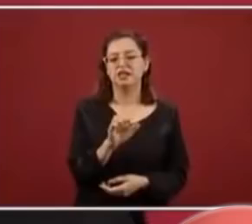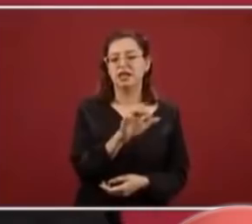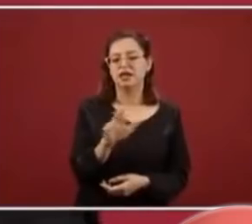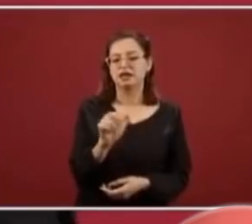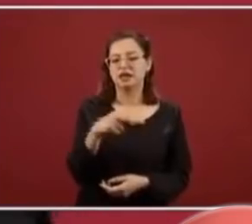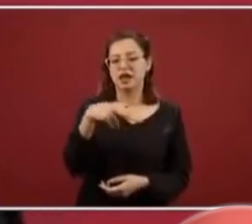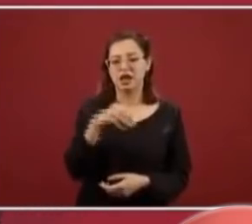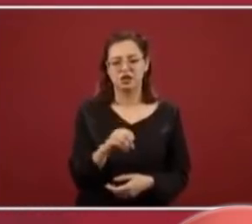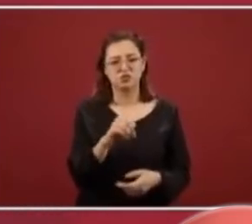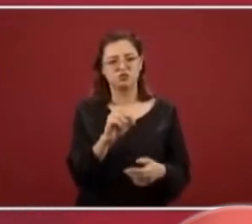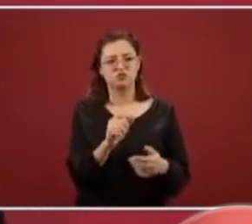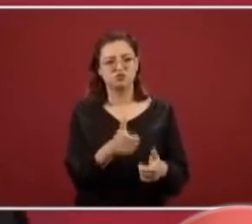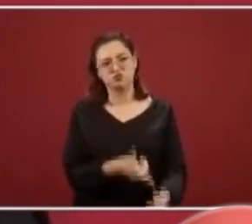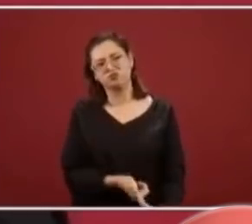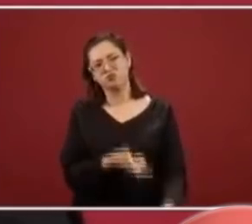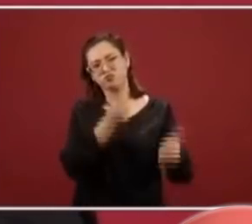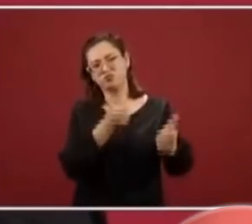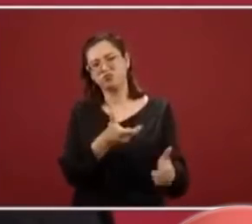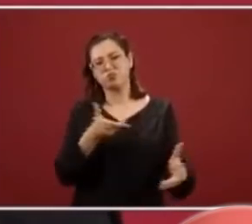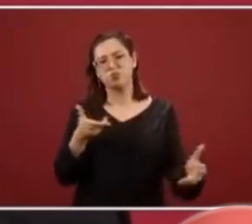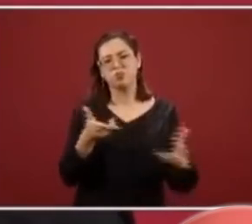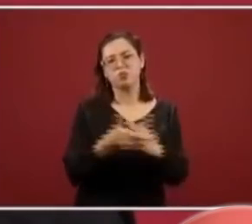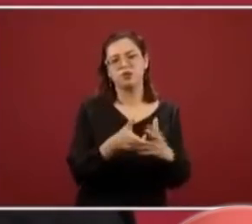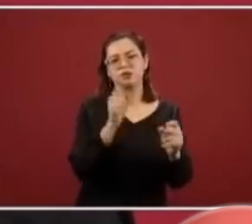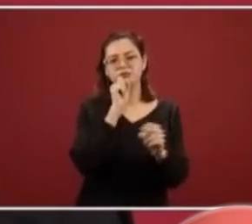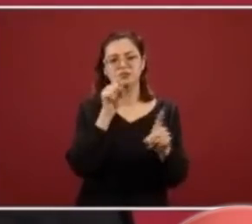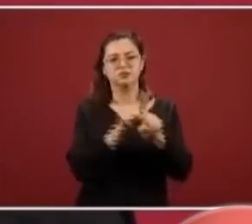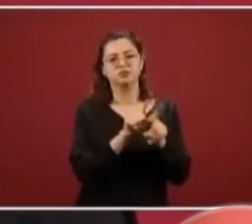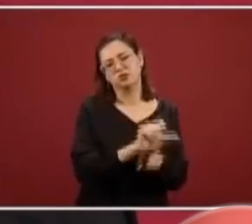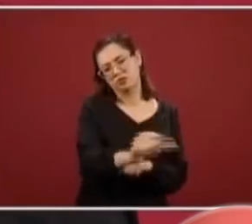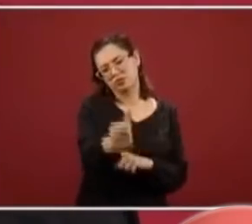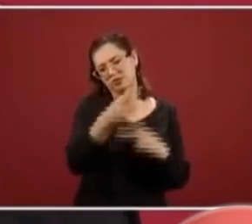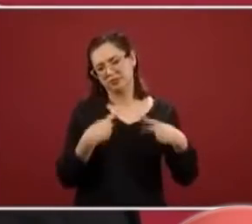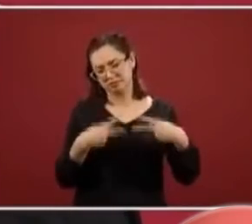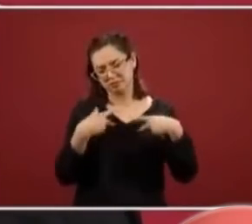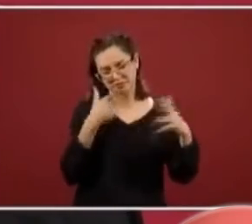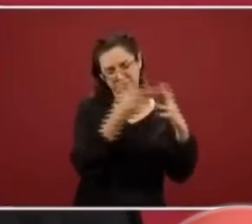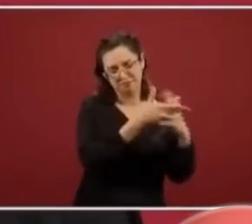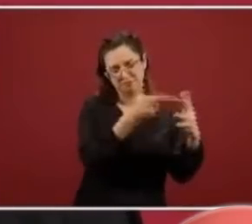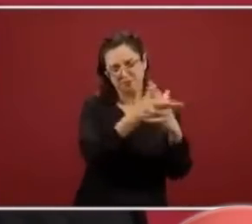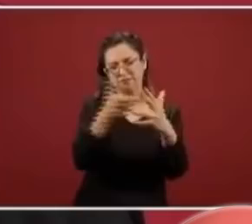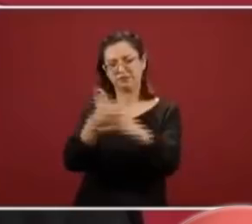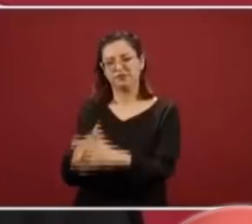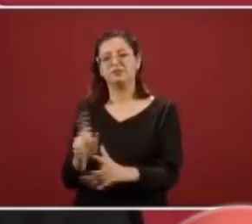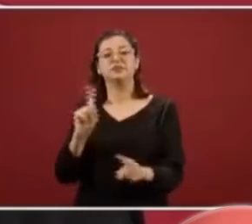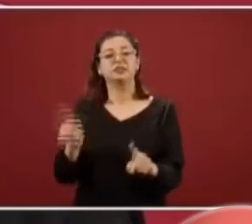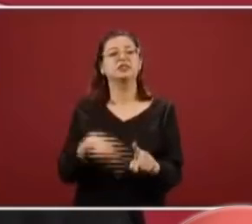y de otros opositores al régimen, y fue por